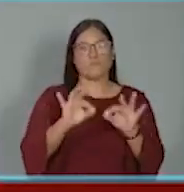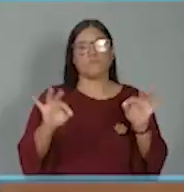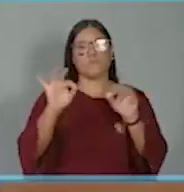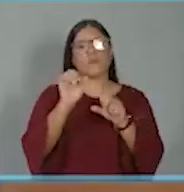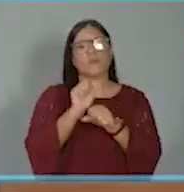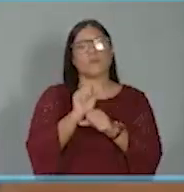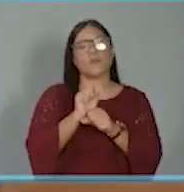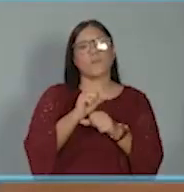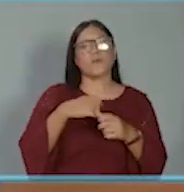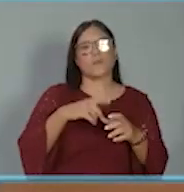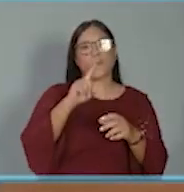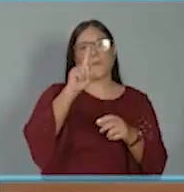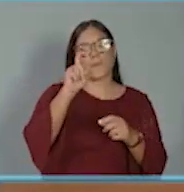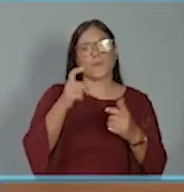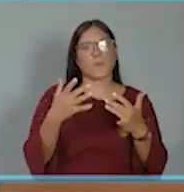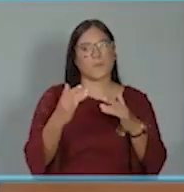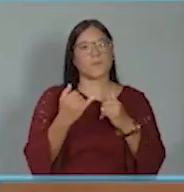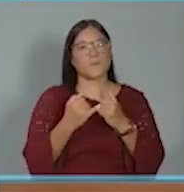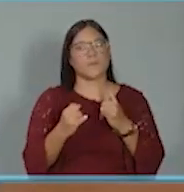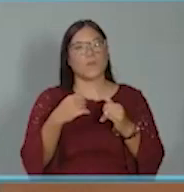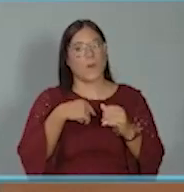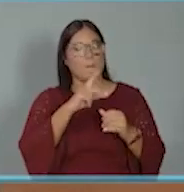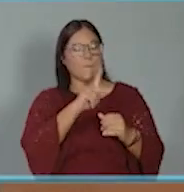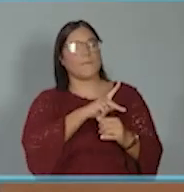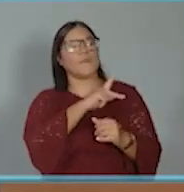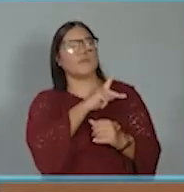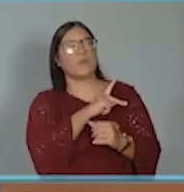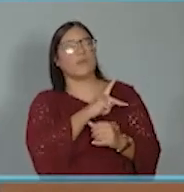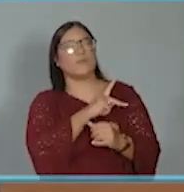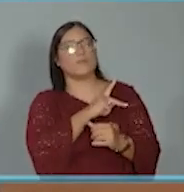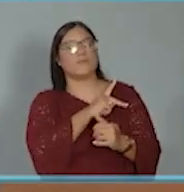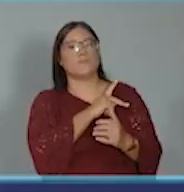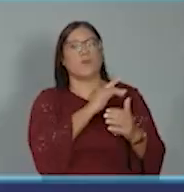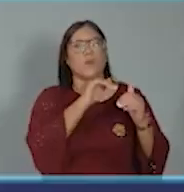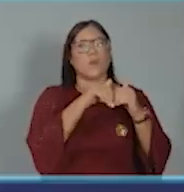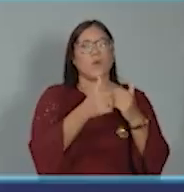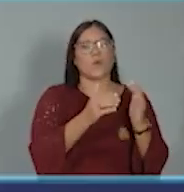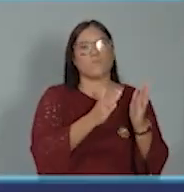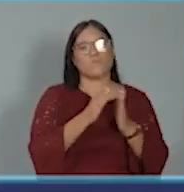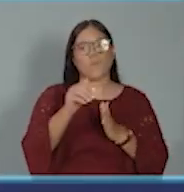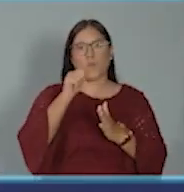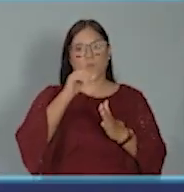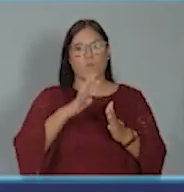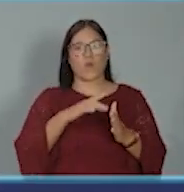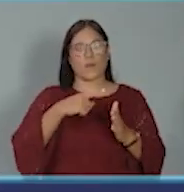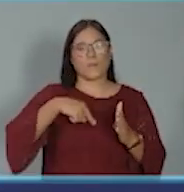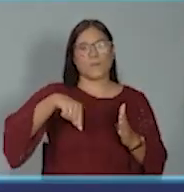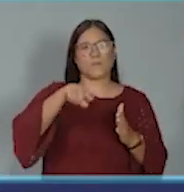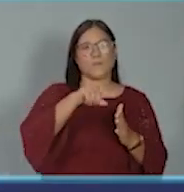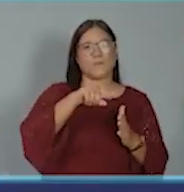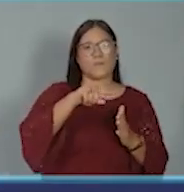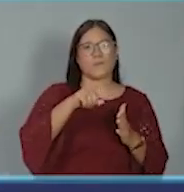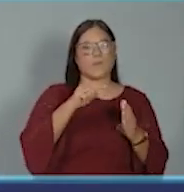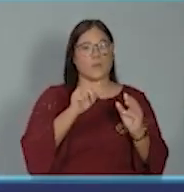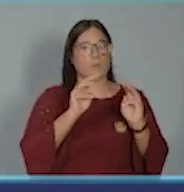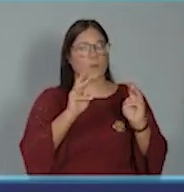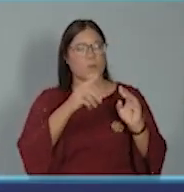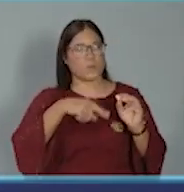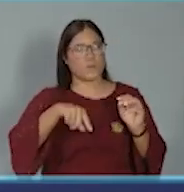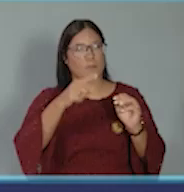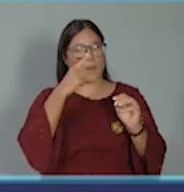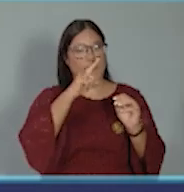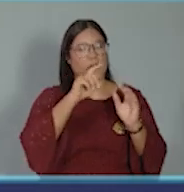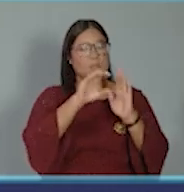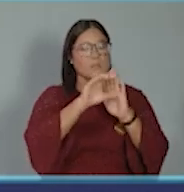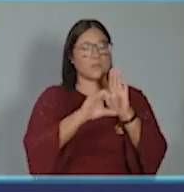se trabaja y esta pregunta ya a título personal por por mi condición de mujer De qué manera se trabaja el enfoque de género a partir de